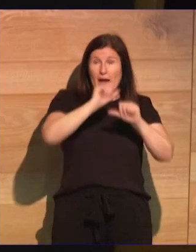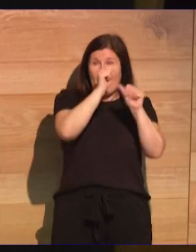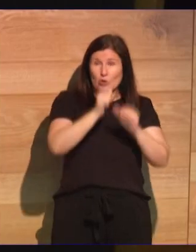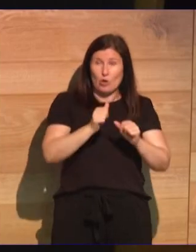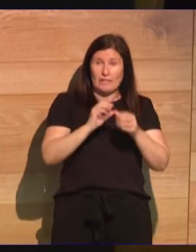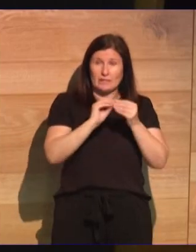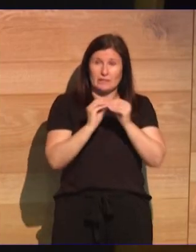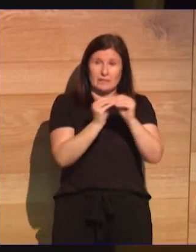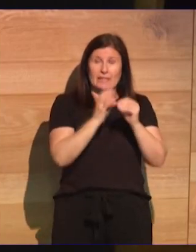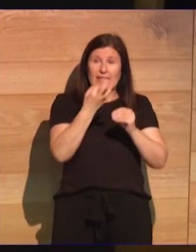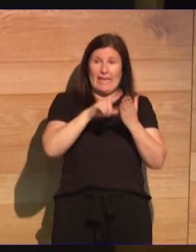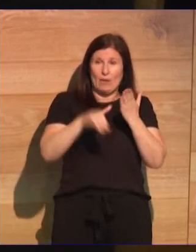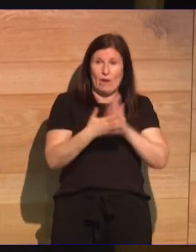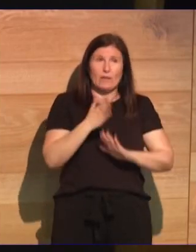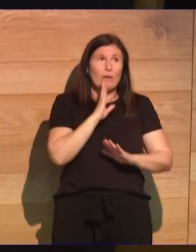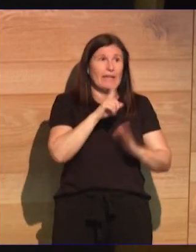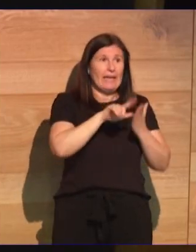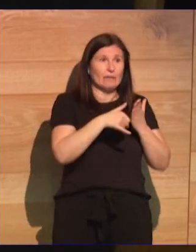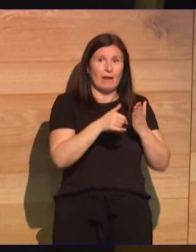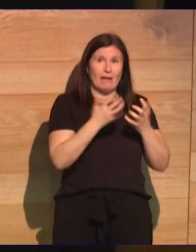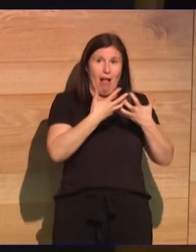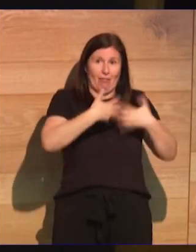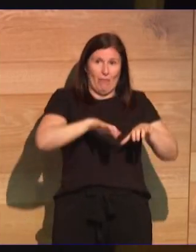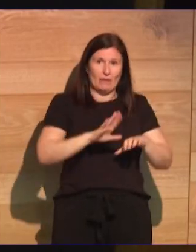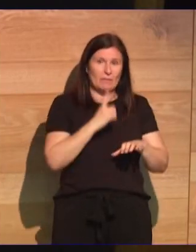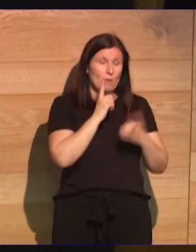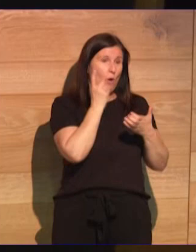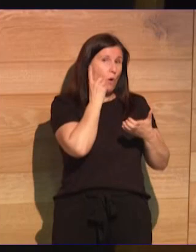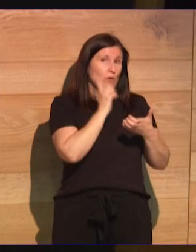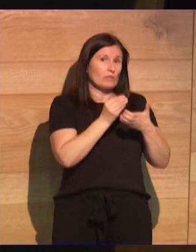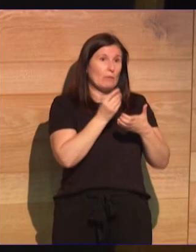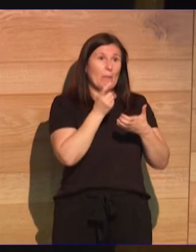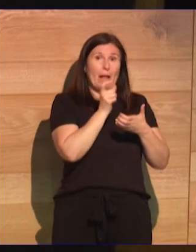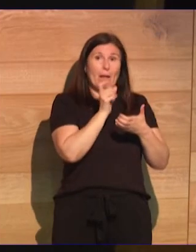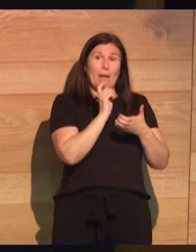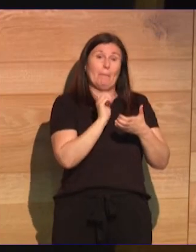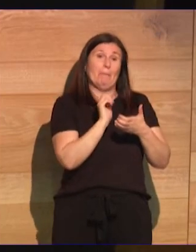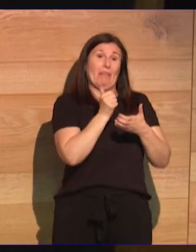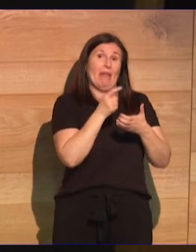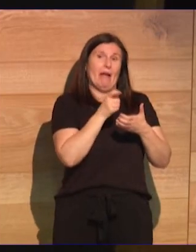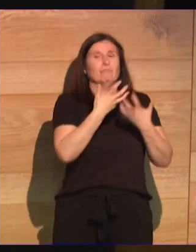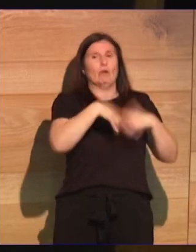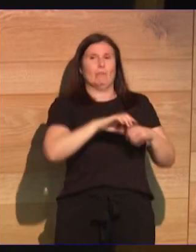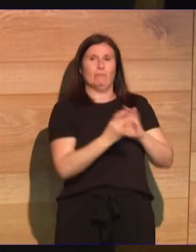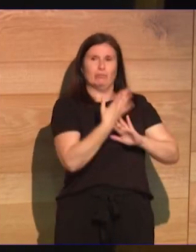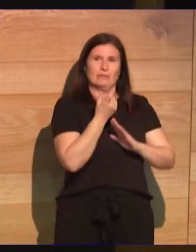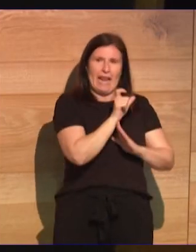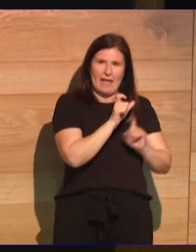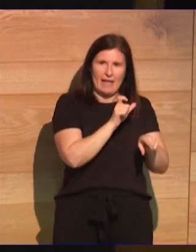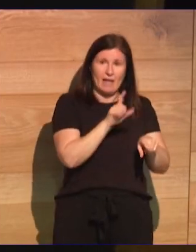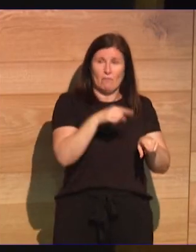lenguaje predictivo, eso que muchas veces ponemos en el móvil y que sale, utiliza patrones de lenguaje y los datos existentes, es decir, es